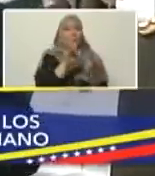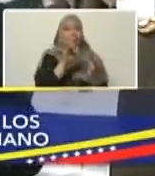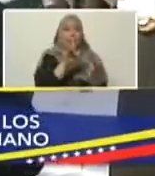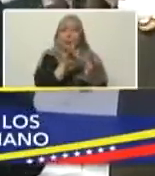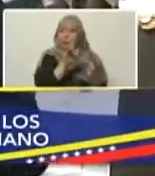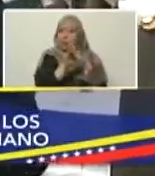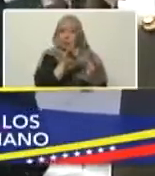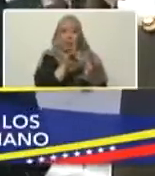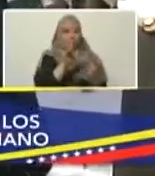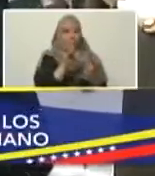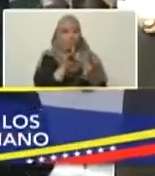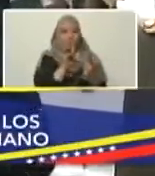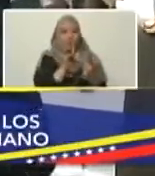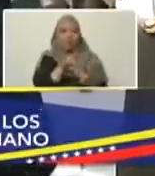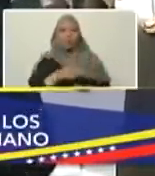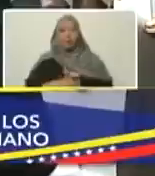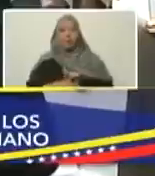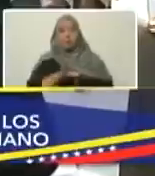para ser testigos